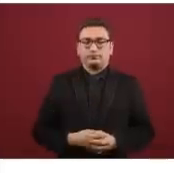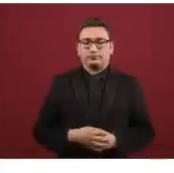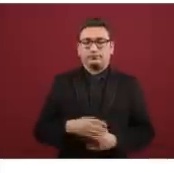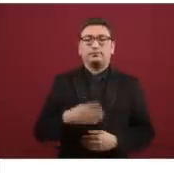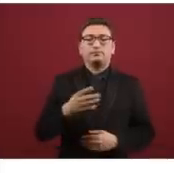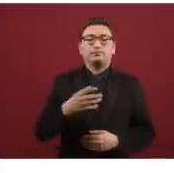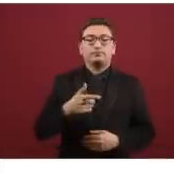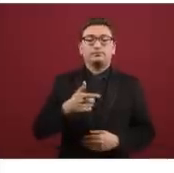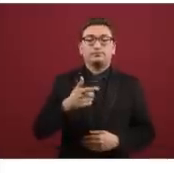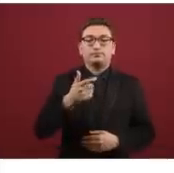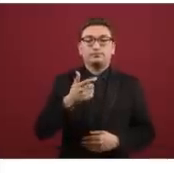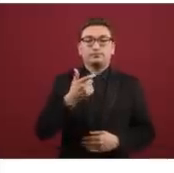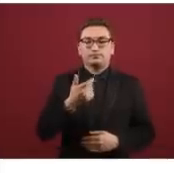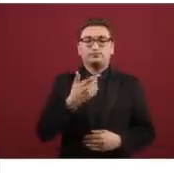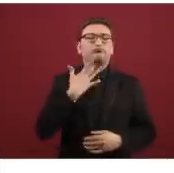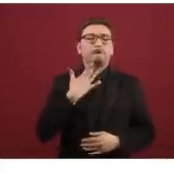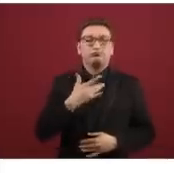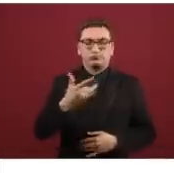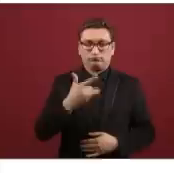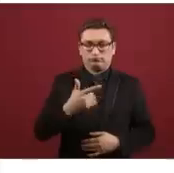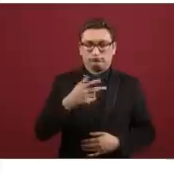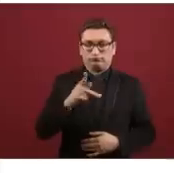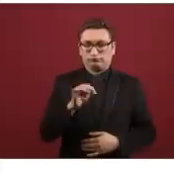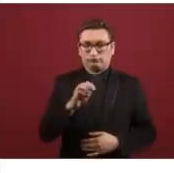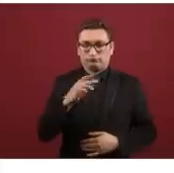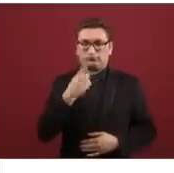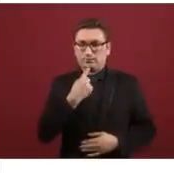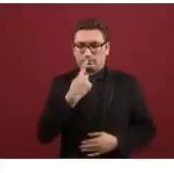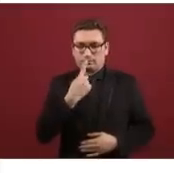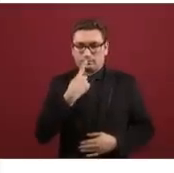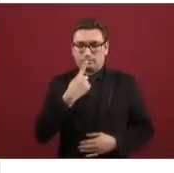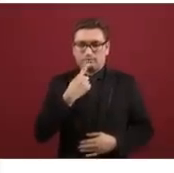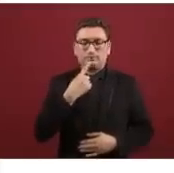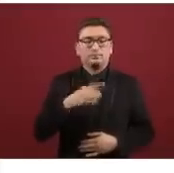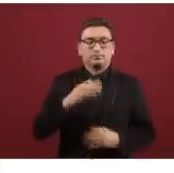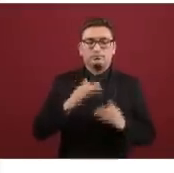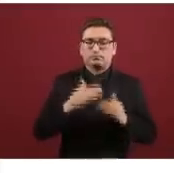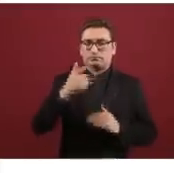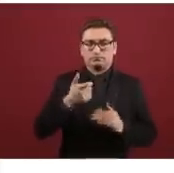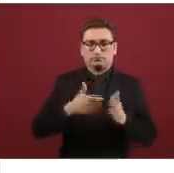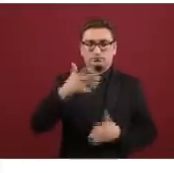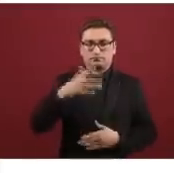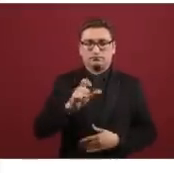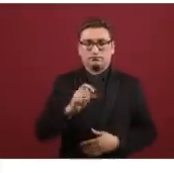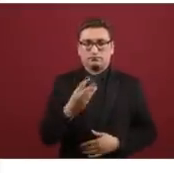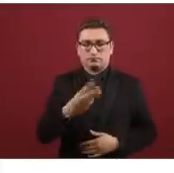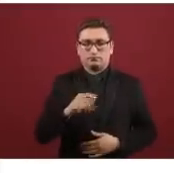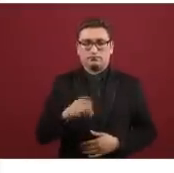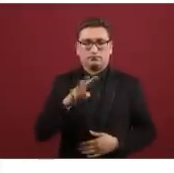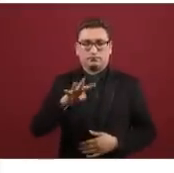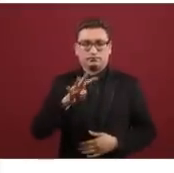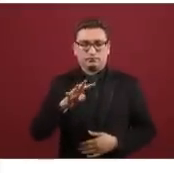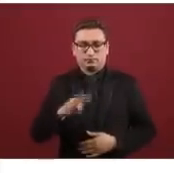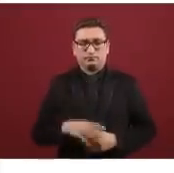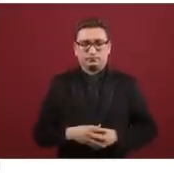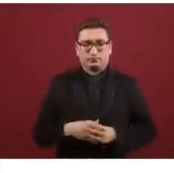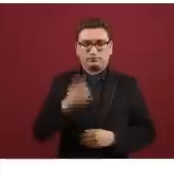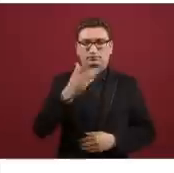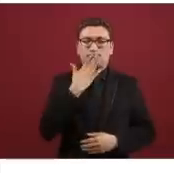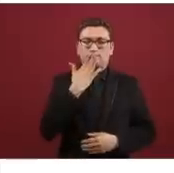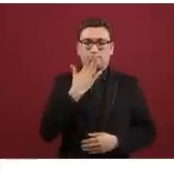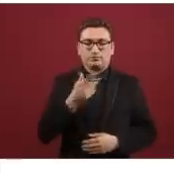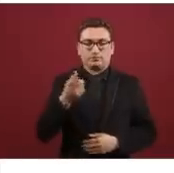premium, el precio más alto, en 23 pesos 19 centavos por litro, en Ajome, Sinaloa,